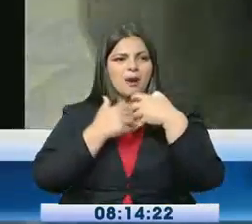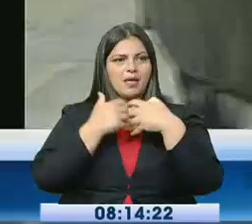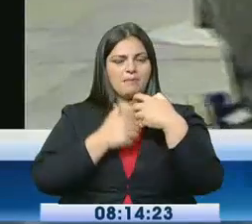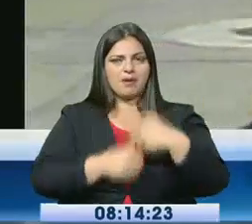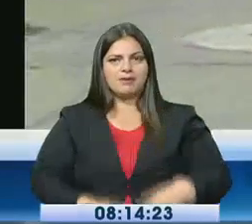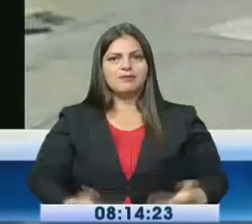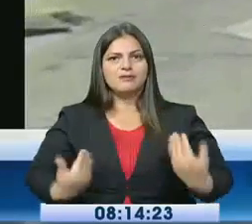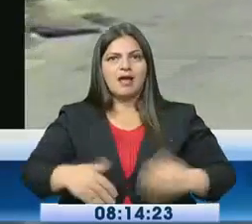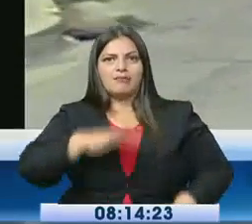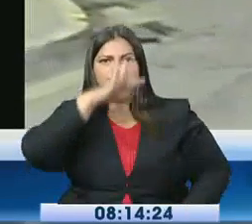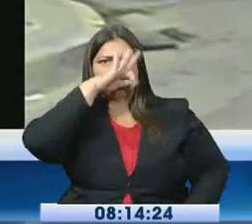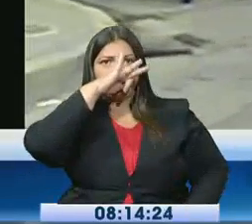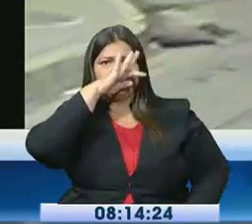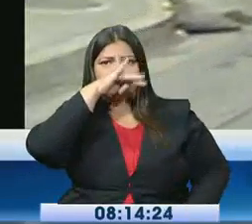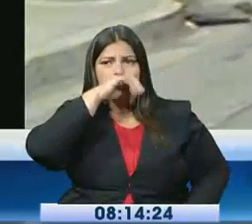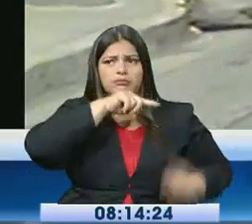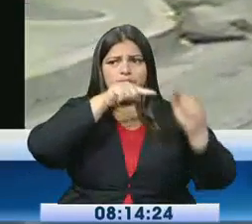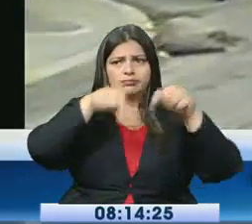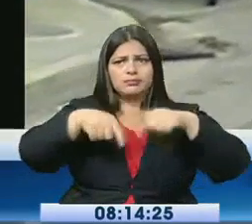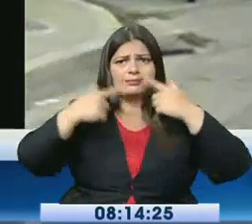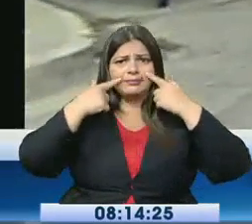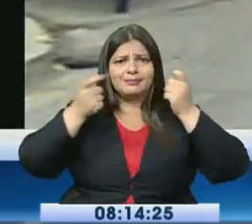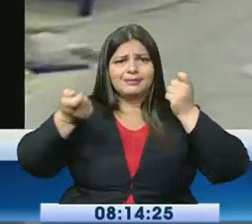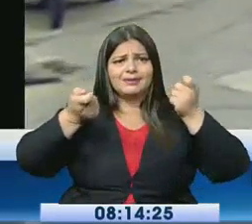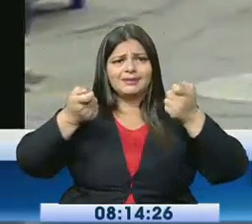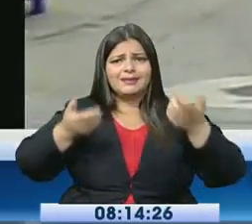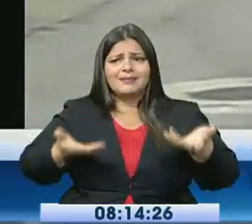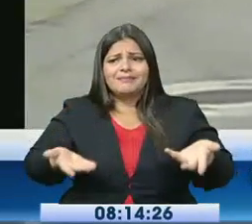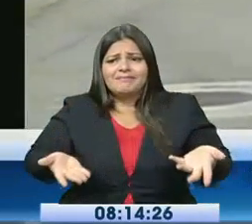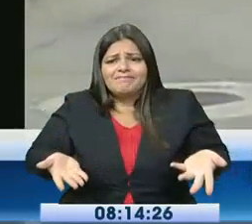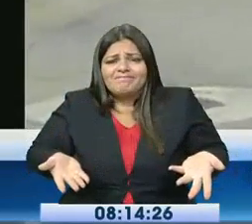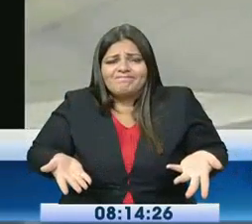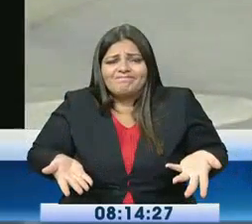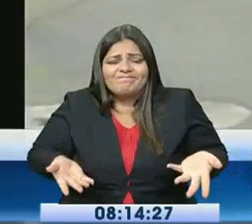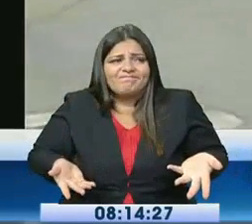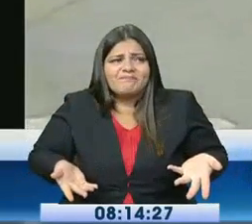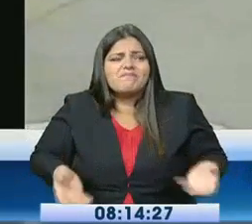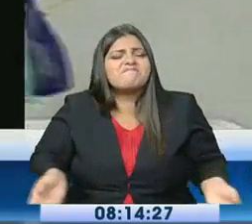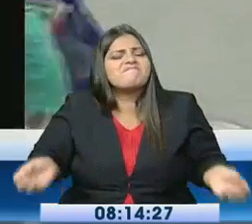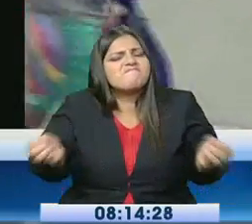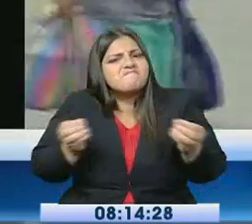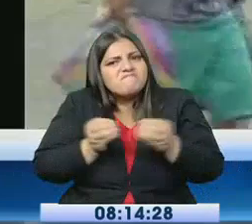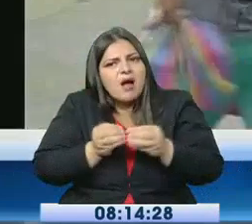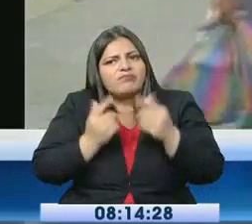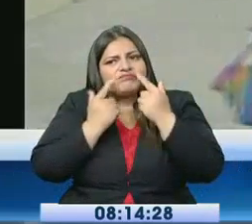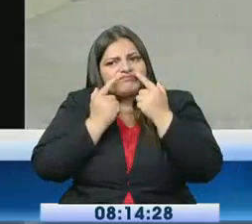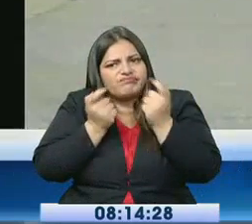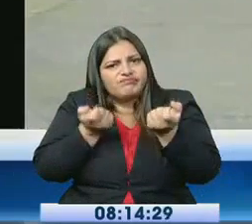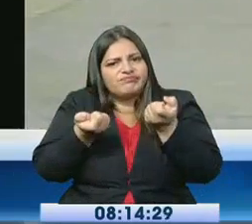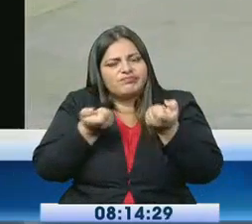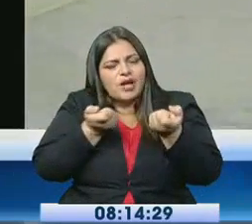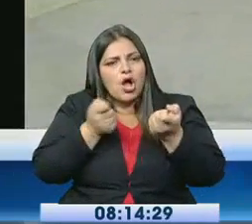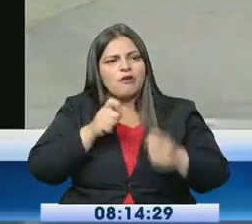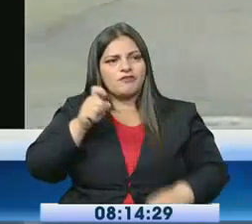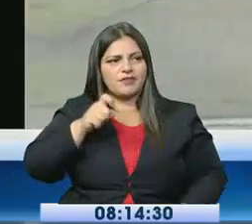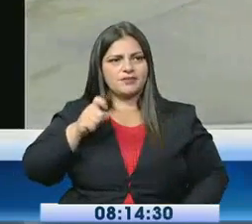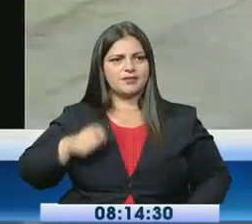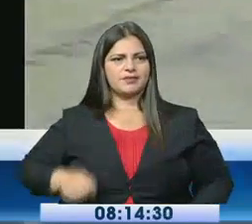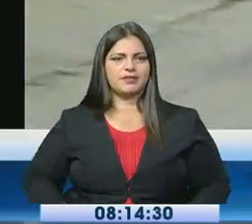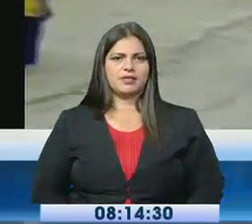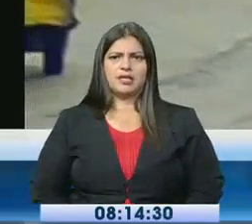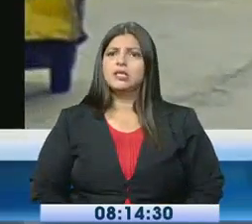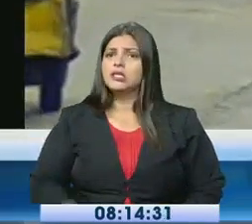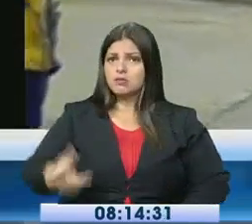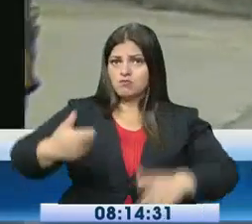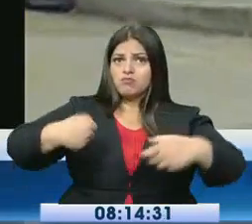hacer operativos, pero no nos satisface. Nosotros nos han aplicado el sistema, solo tenemos GPS